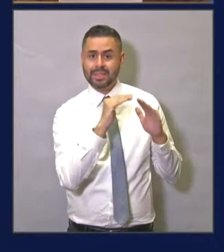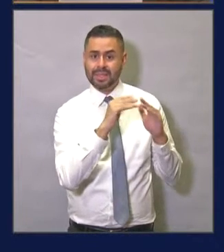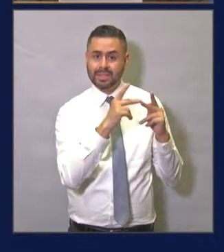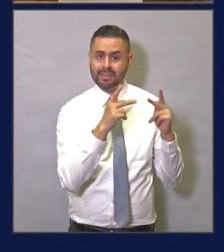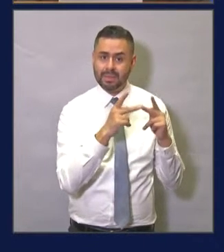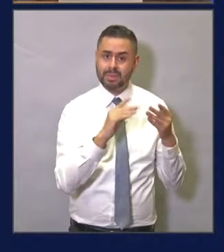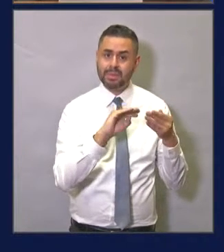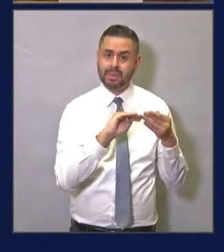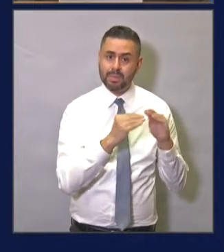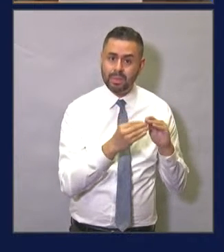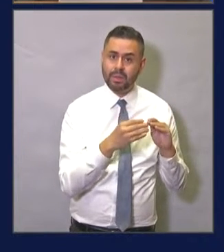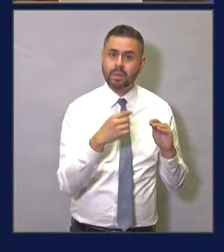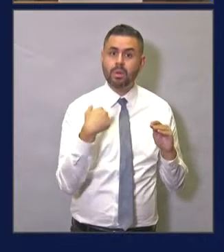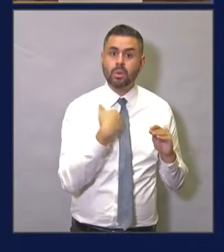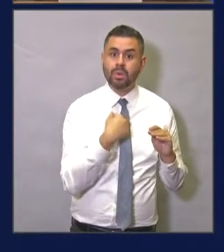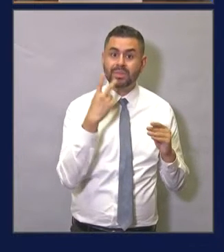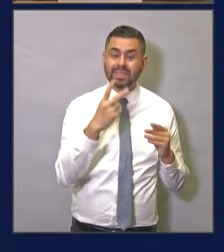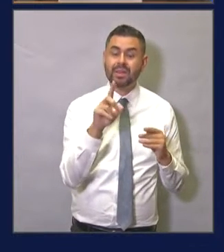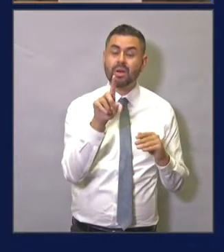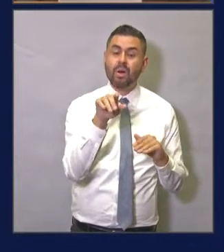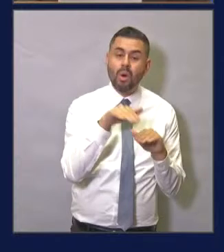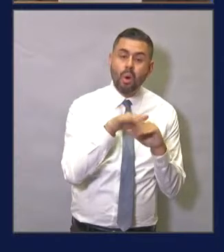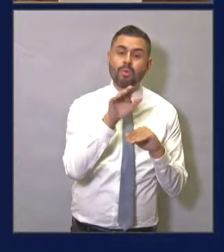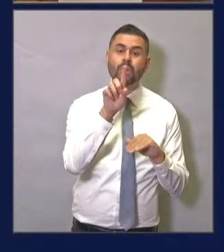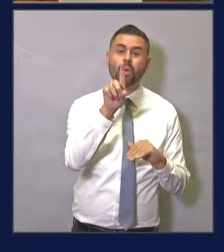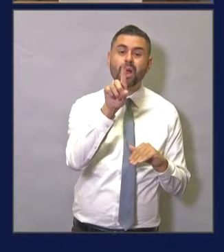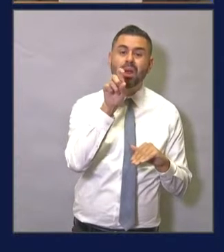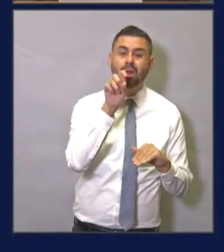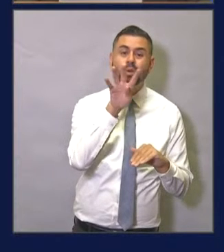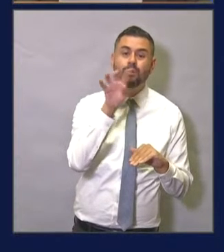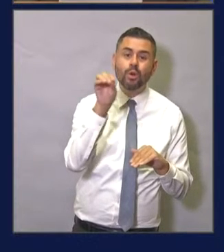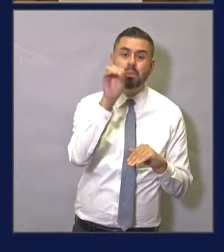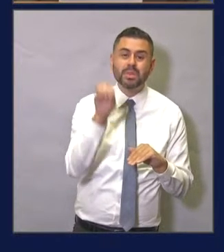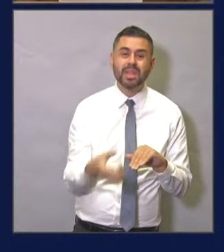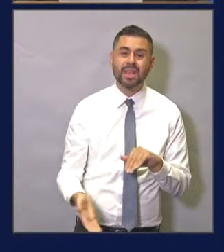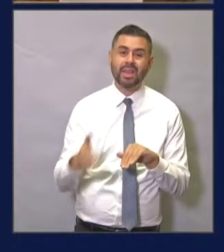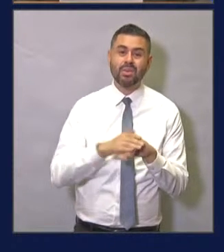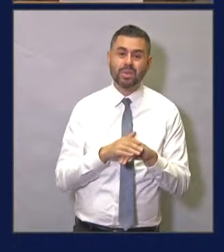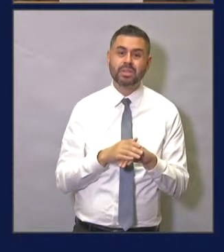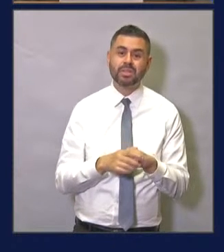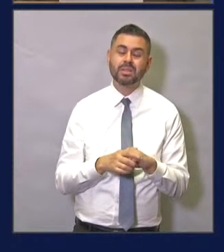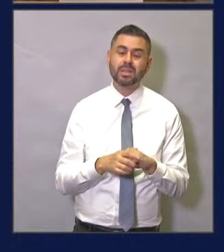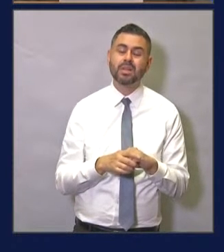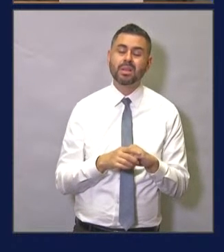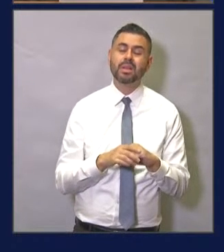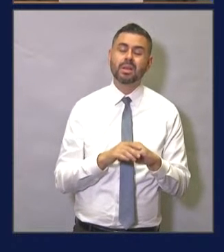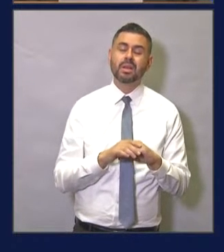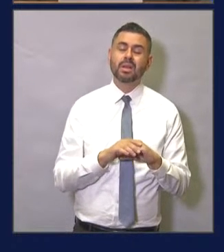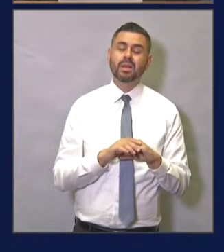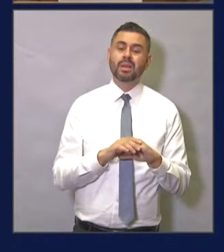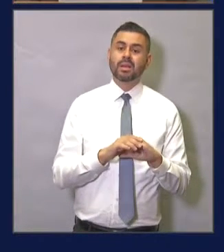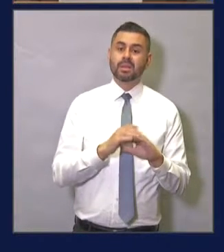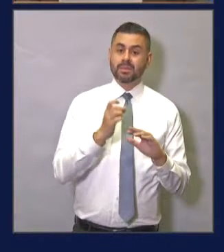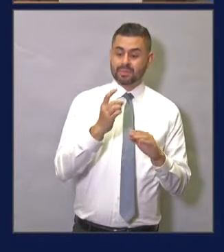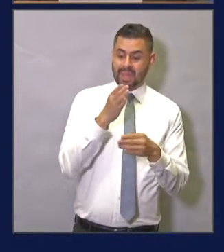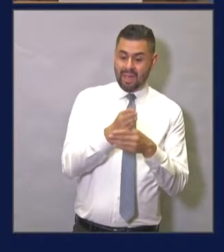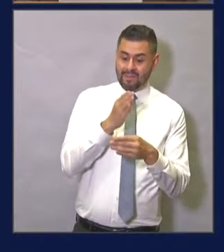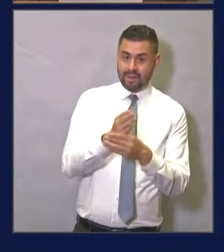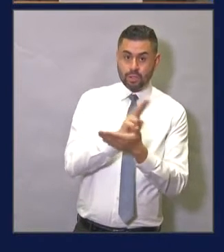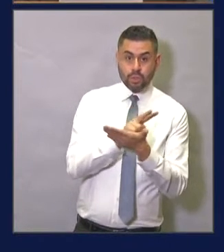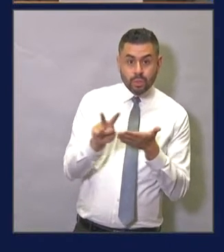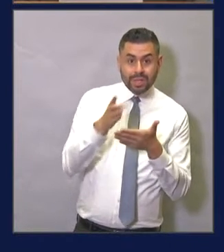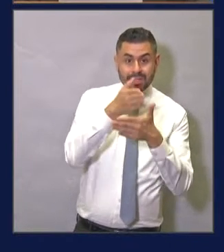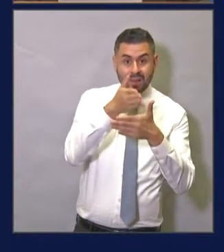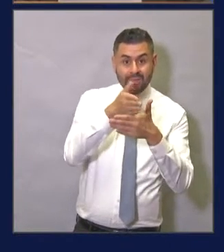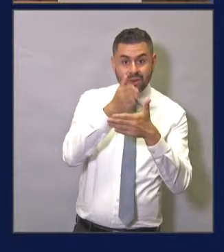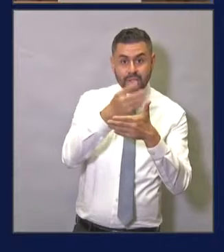un aumento de casos de más de 140%. La tasa promedio de casos de 14 días en general